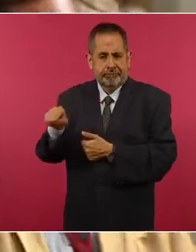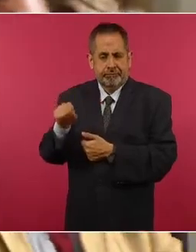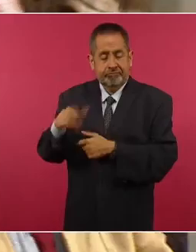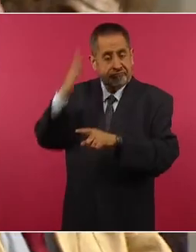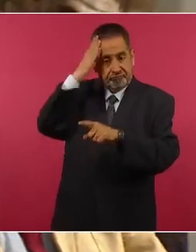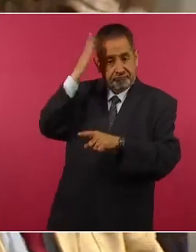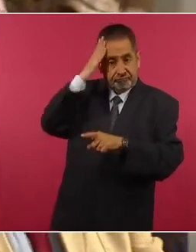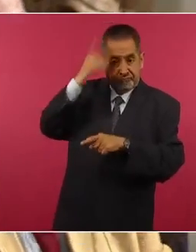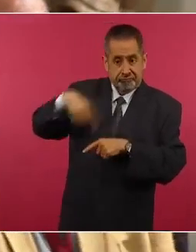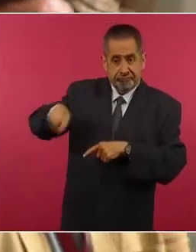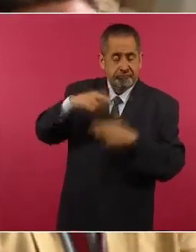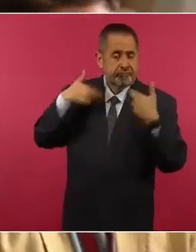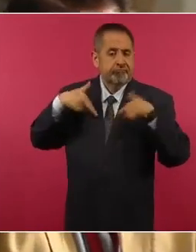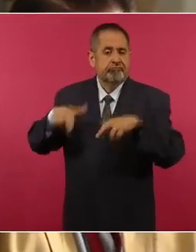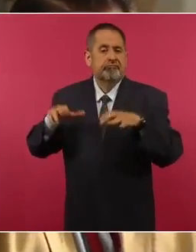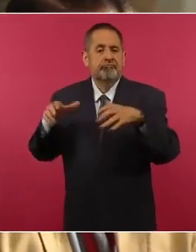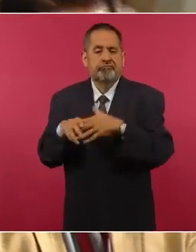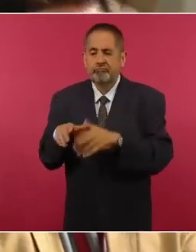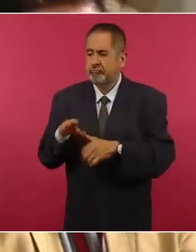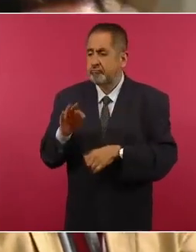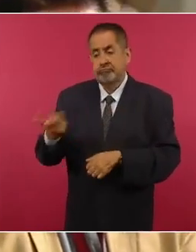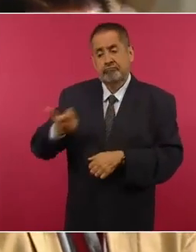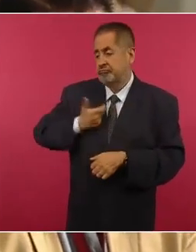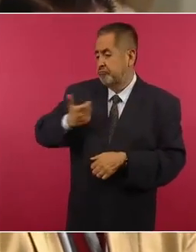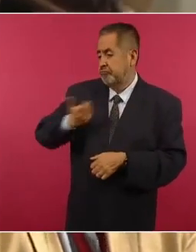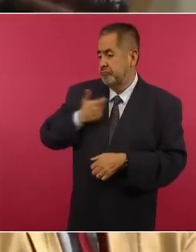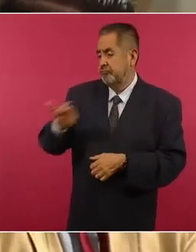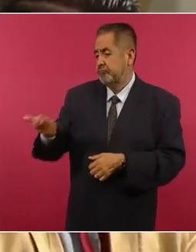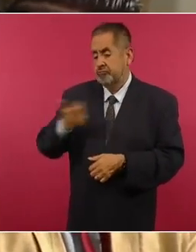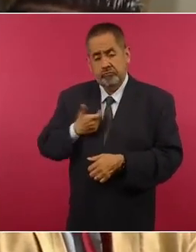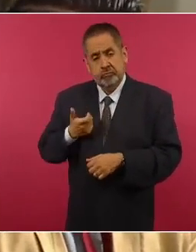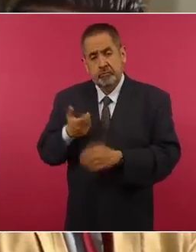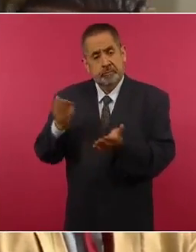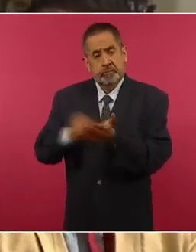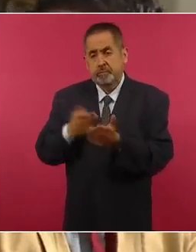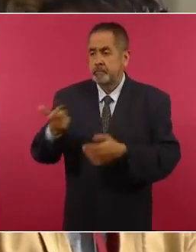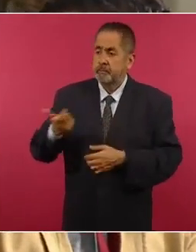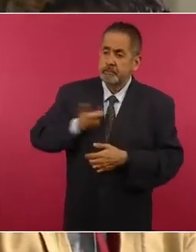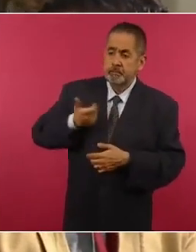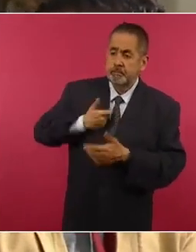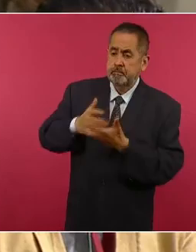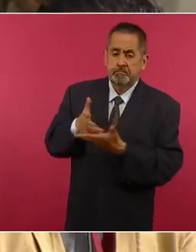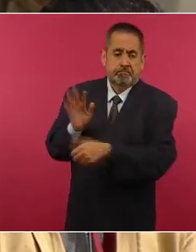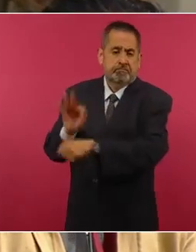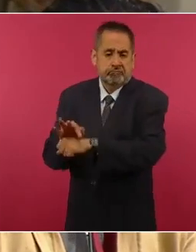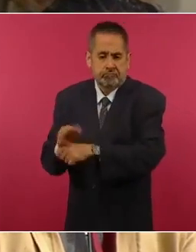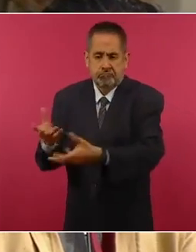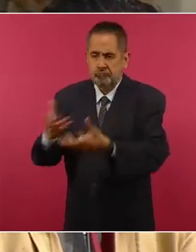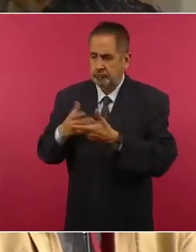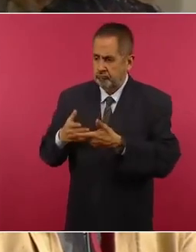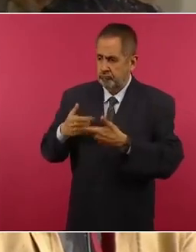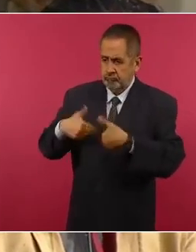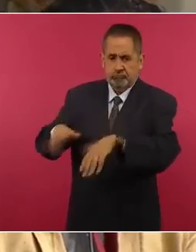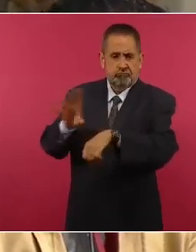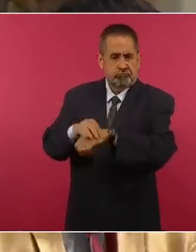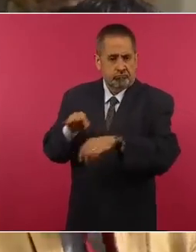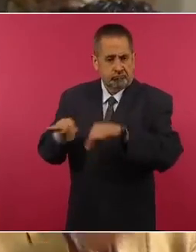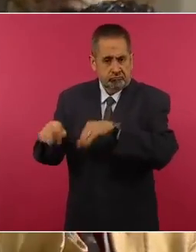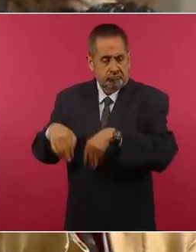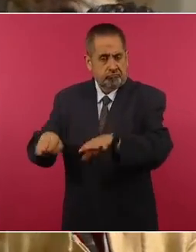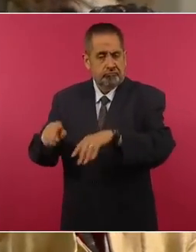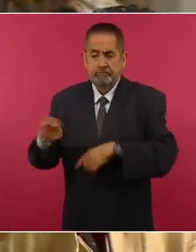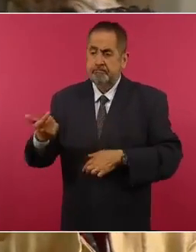líderes o representantes los explotan pidiéndoles altas cuotas semanarias o mensuales para dejarlos trabajar